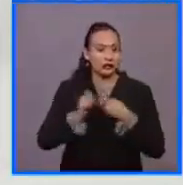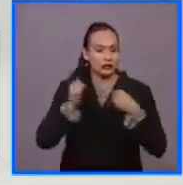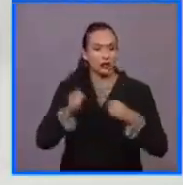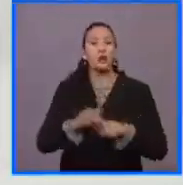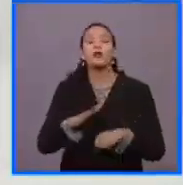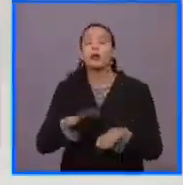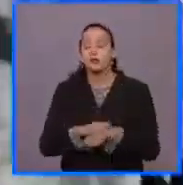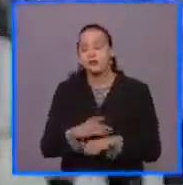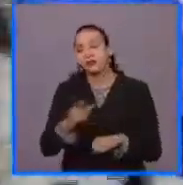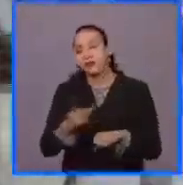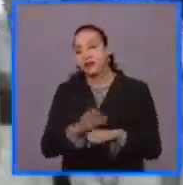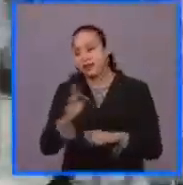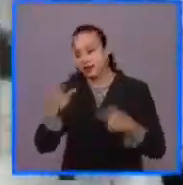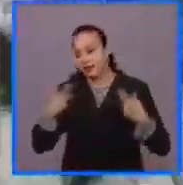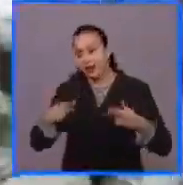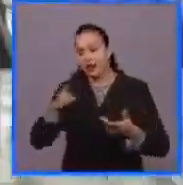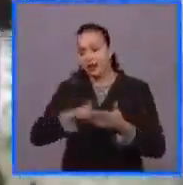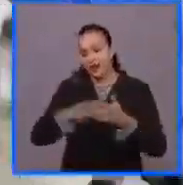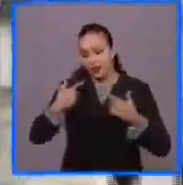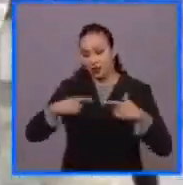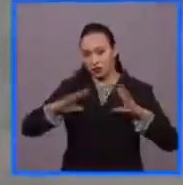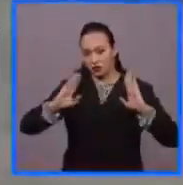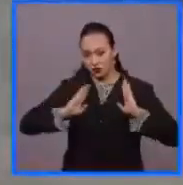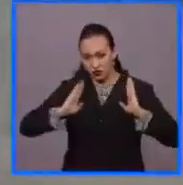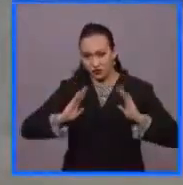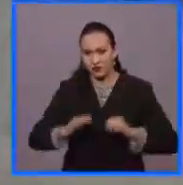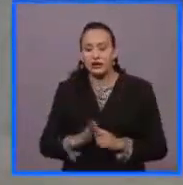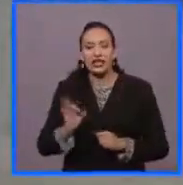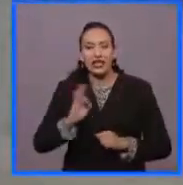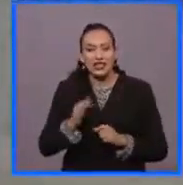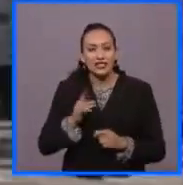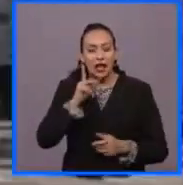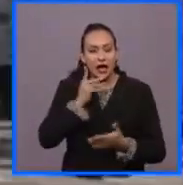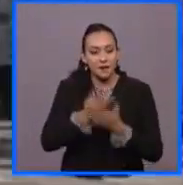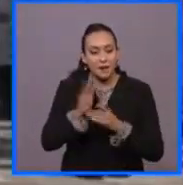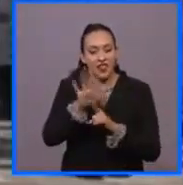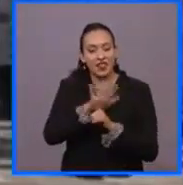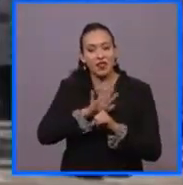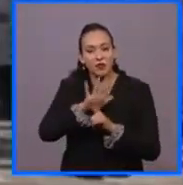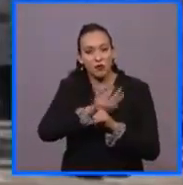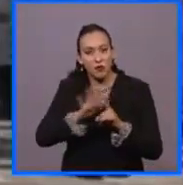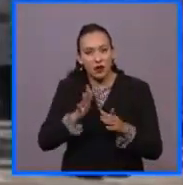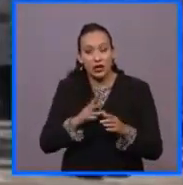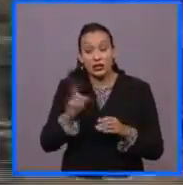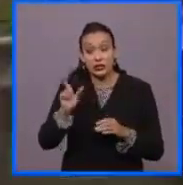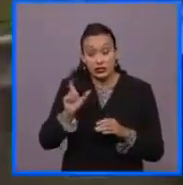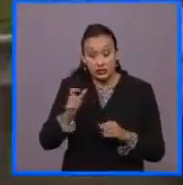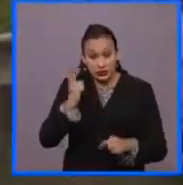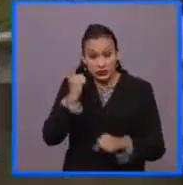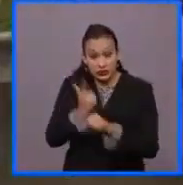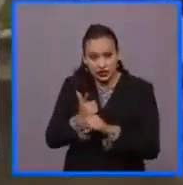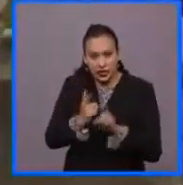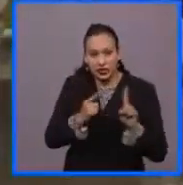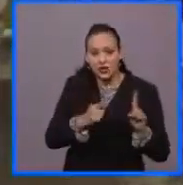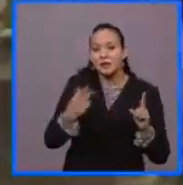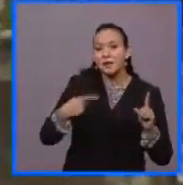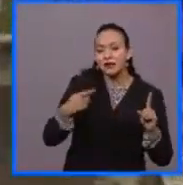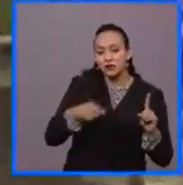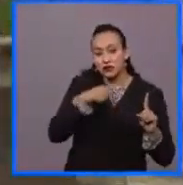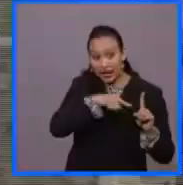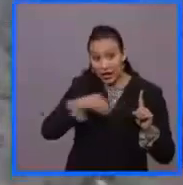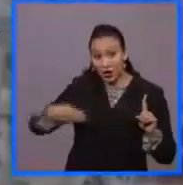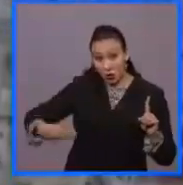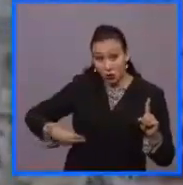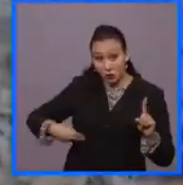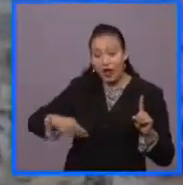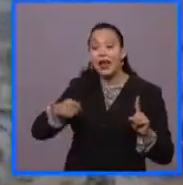la personal de la Guardia Nacional manipule evidencia en casos en donde se encuentre involucrado y facilita la impunidad